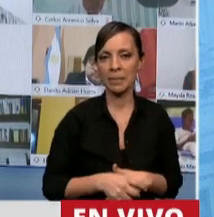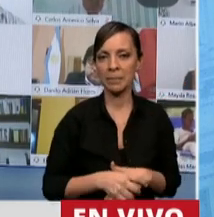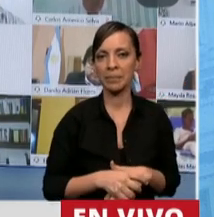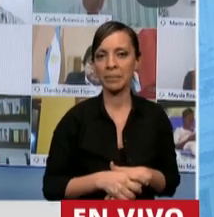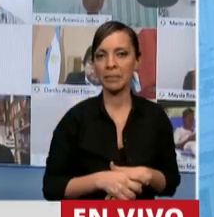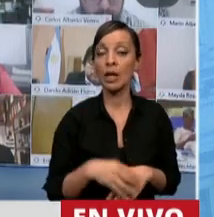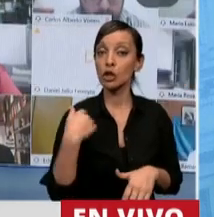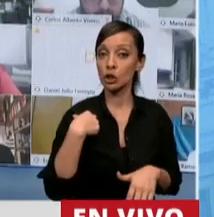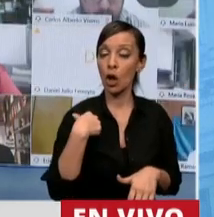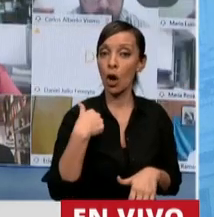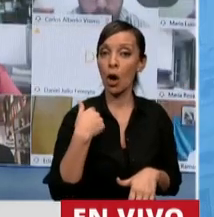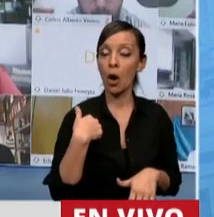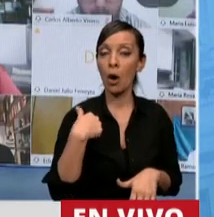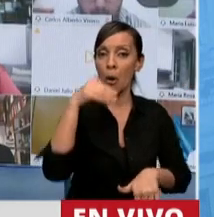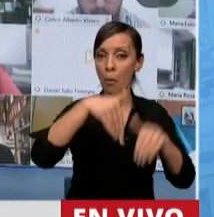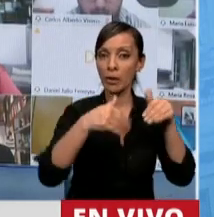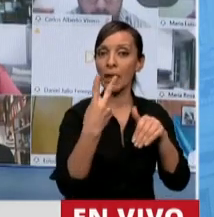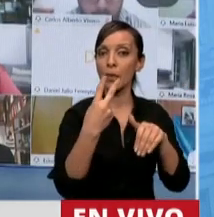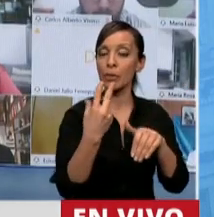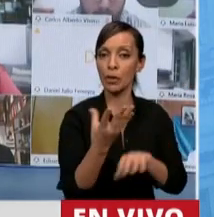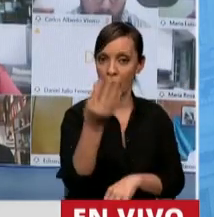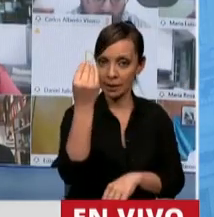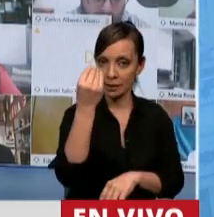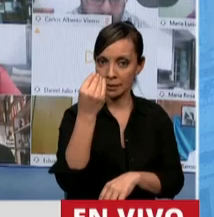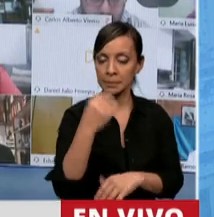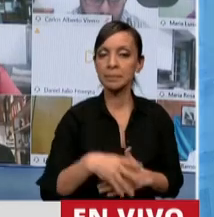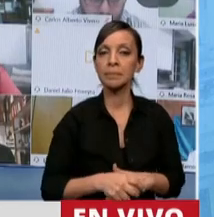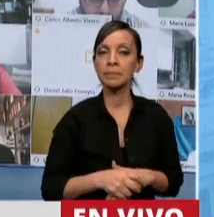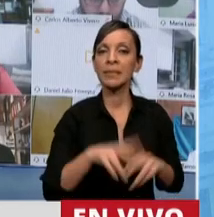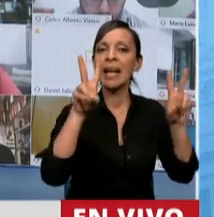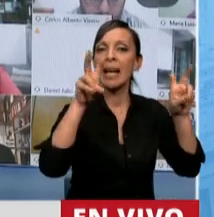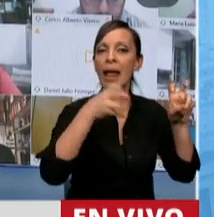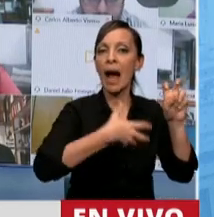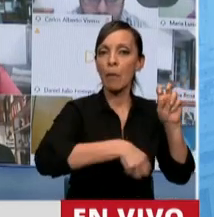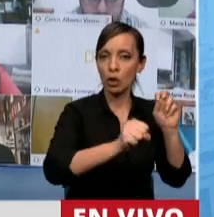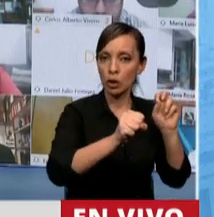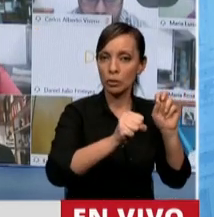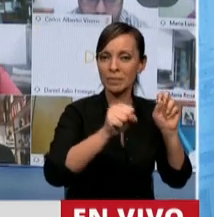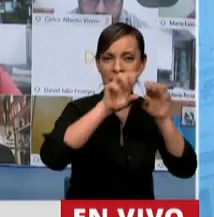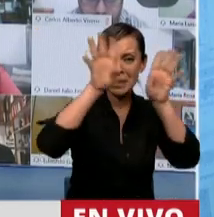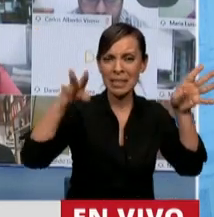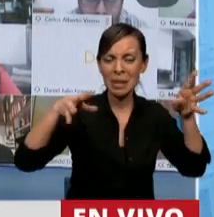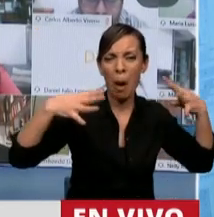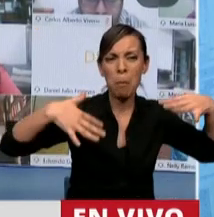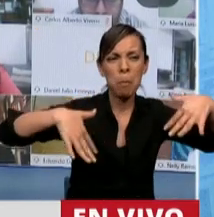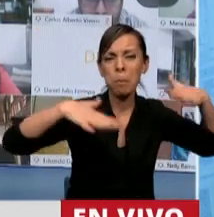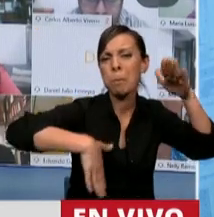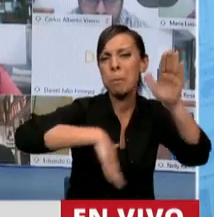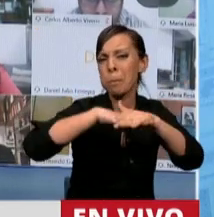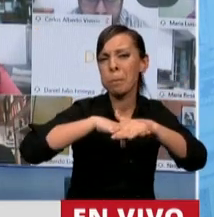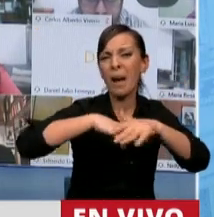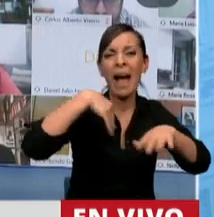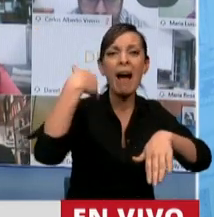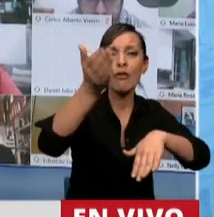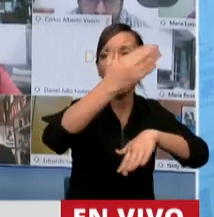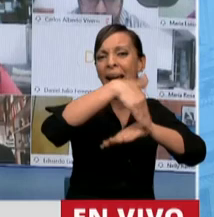recuerdo, voté dos veces con este recinto lleno y con la gente en las calles. El aborto, recinto lleno, lleno de gente en la calle. No sé cuál hubiese sido